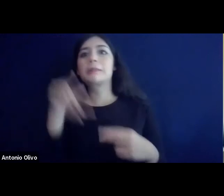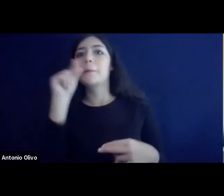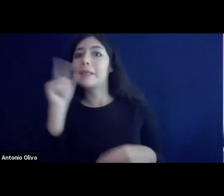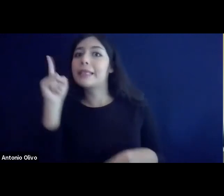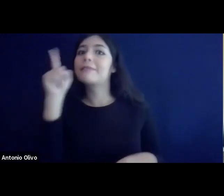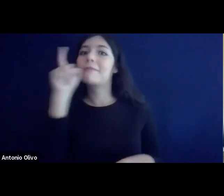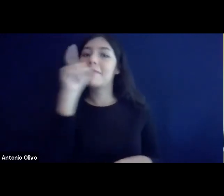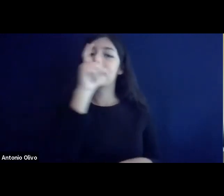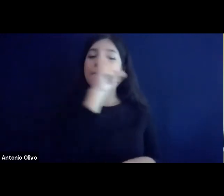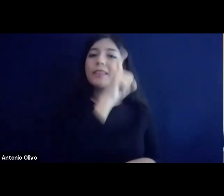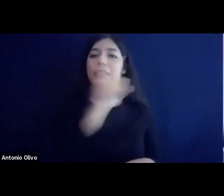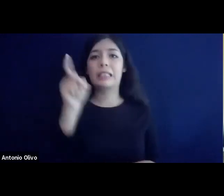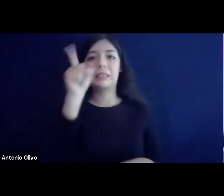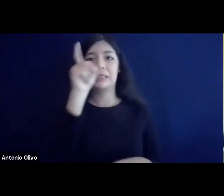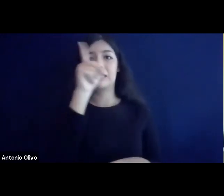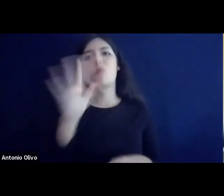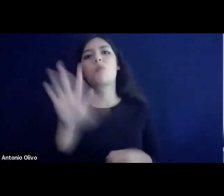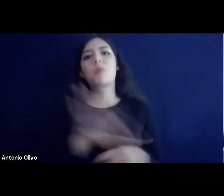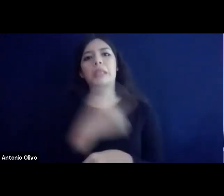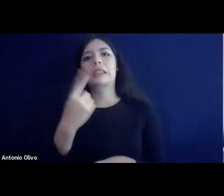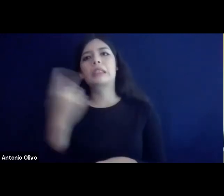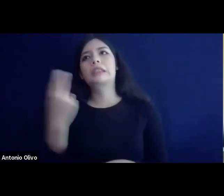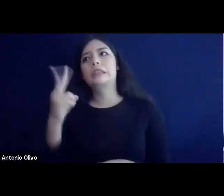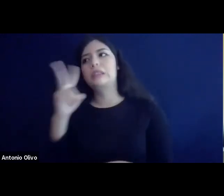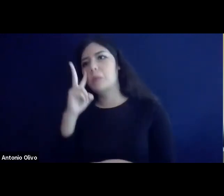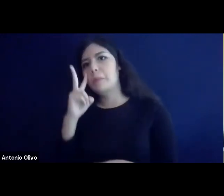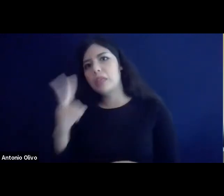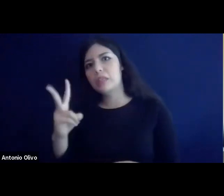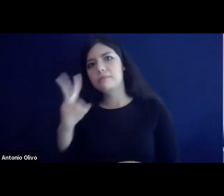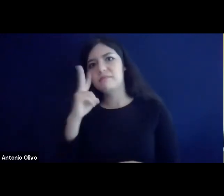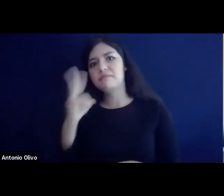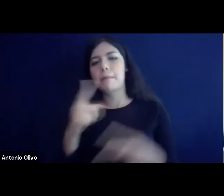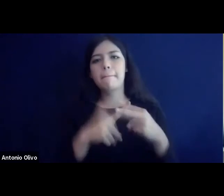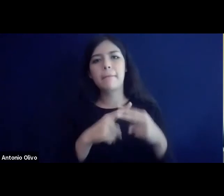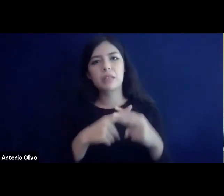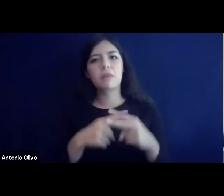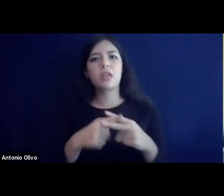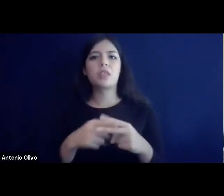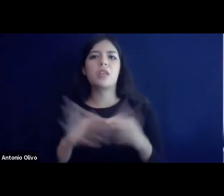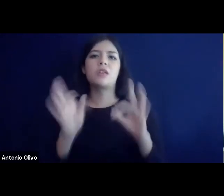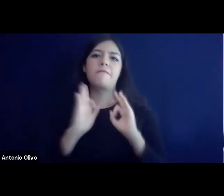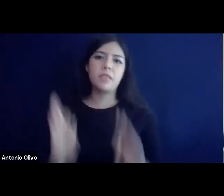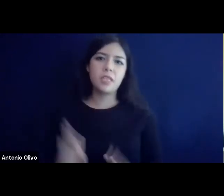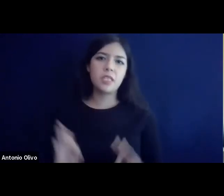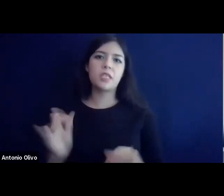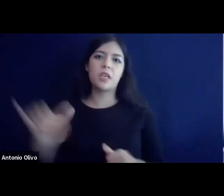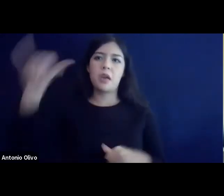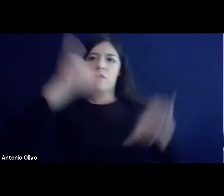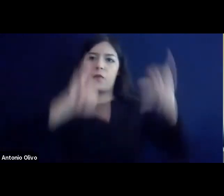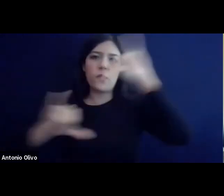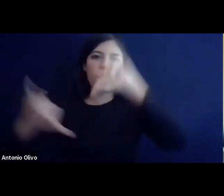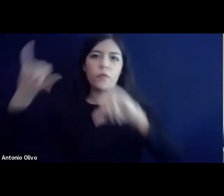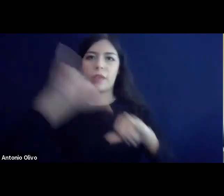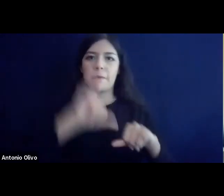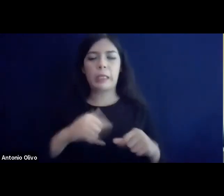más visuales, matemáticas y física, química, pero de ahí